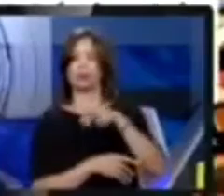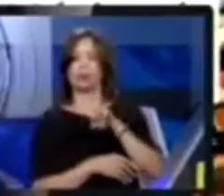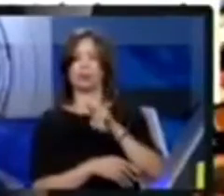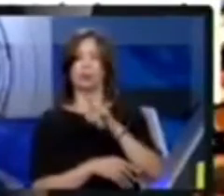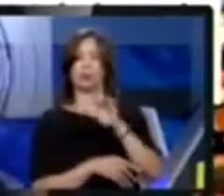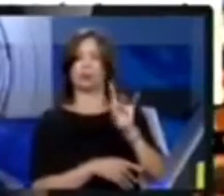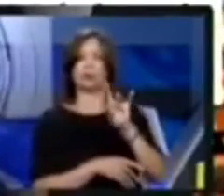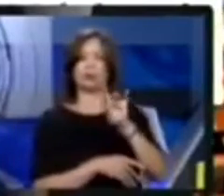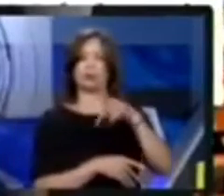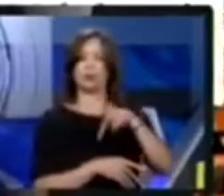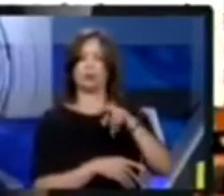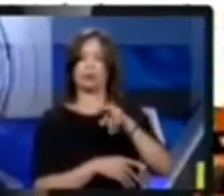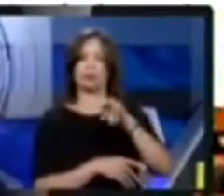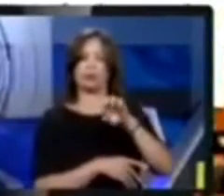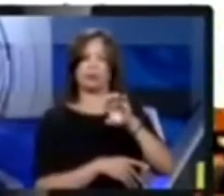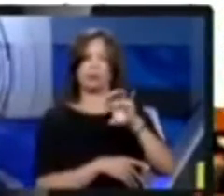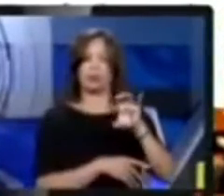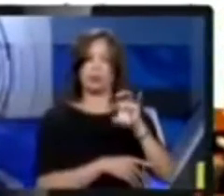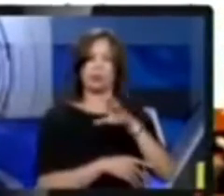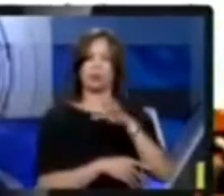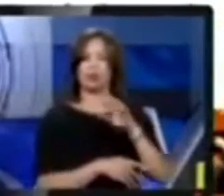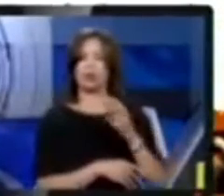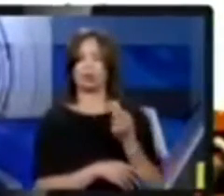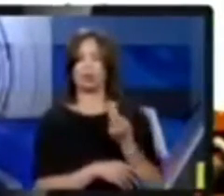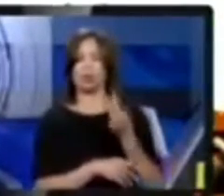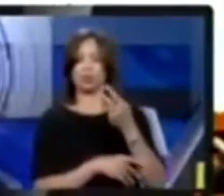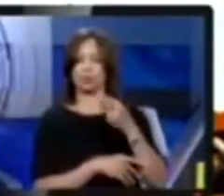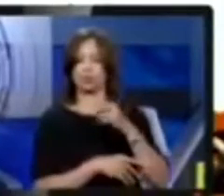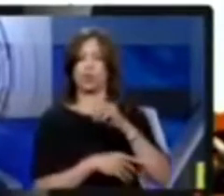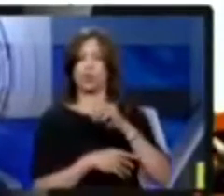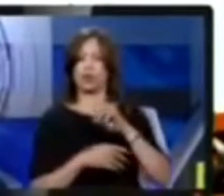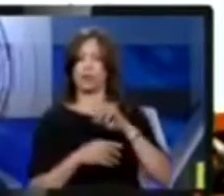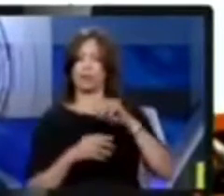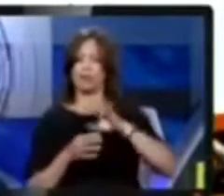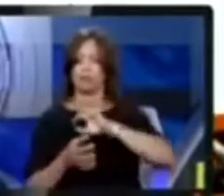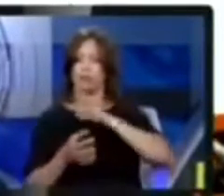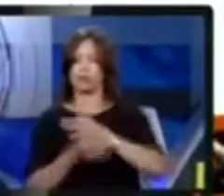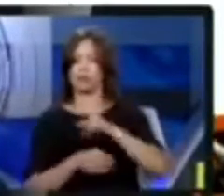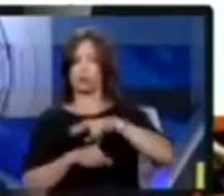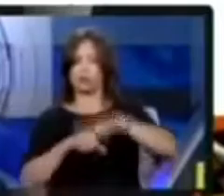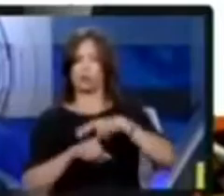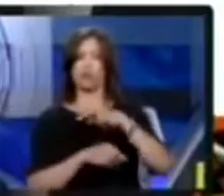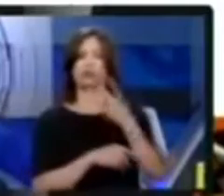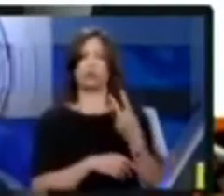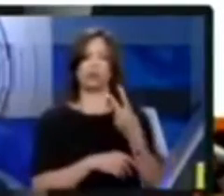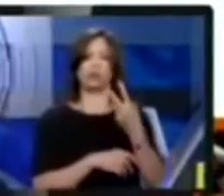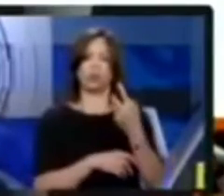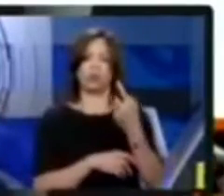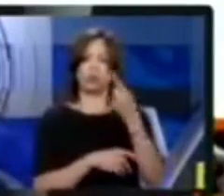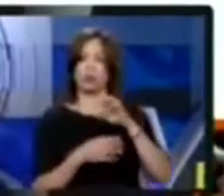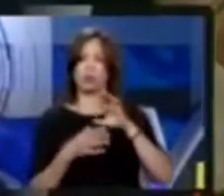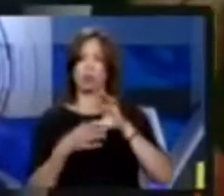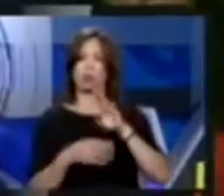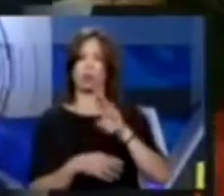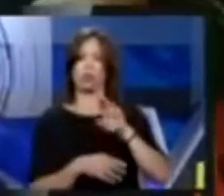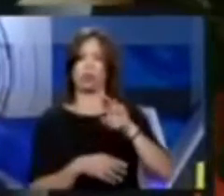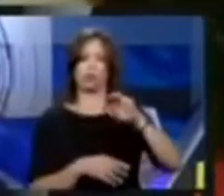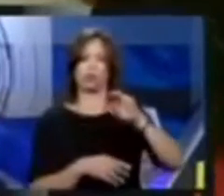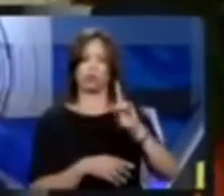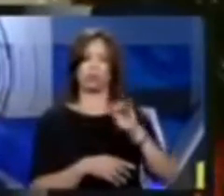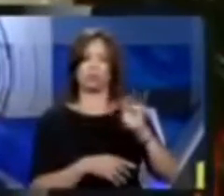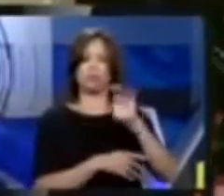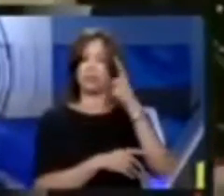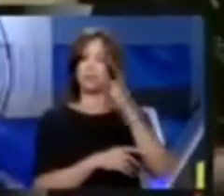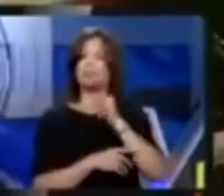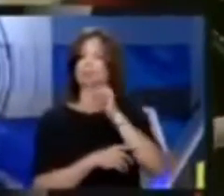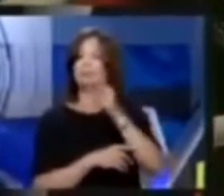PRD, 8 del PRSC, 2 de la Fuerza Nacional Progresista y 1 de la Unión Demócrata Cristiana, UDC. Antes